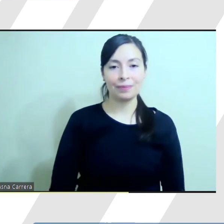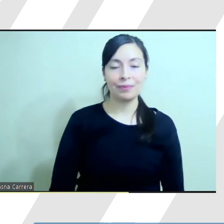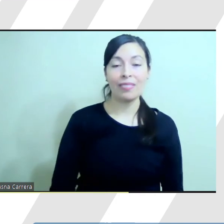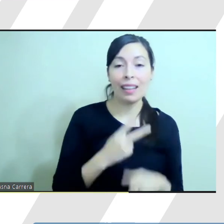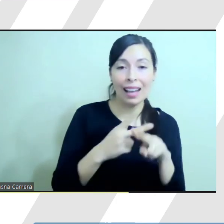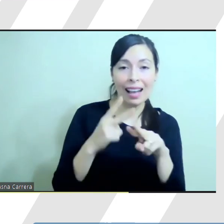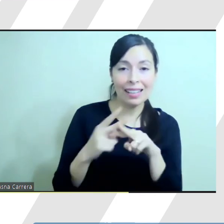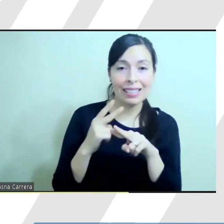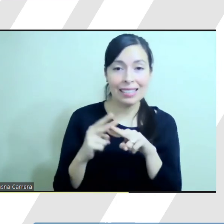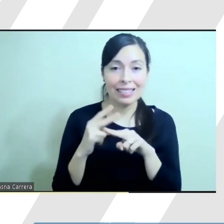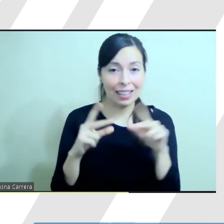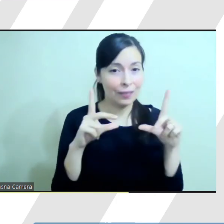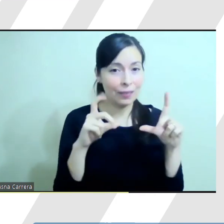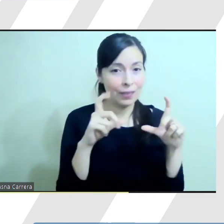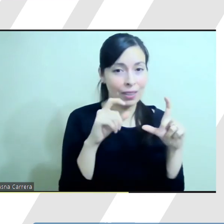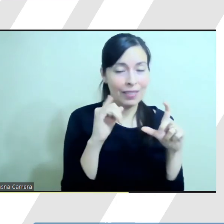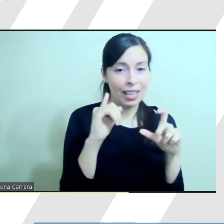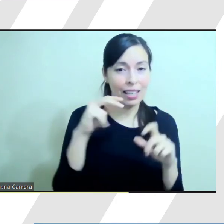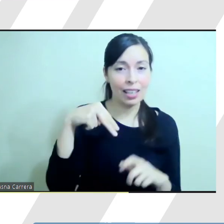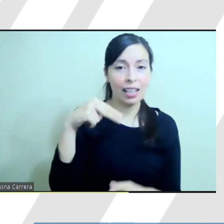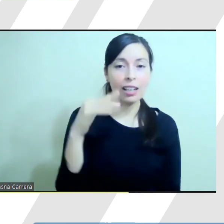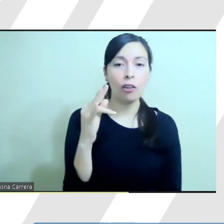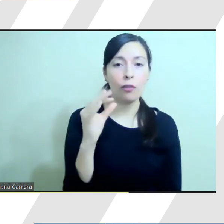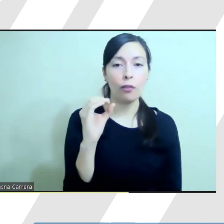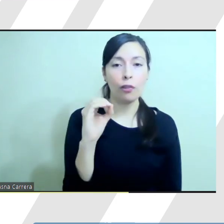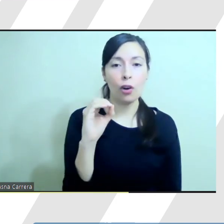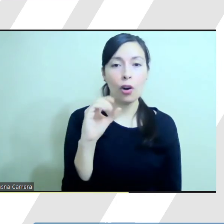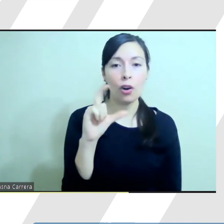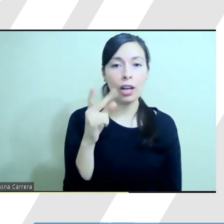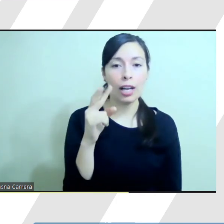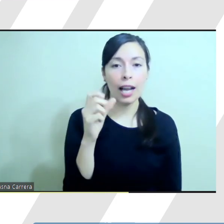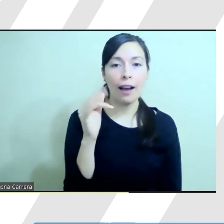de fotografías o algún videíto por ahí.